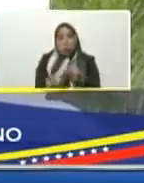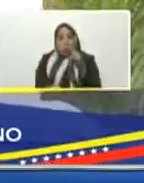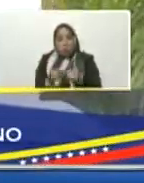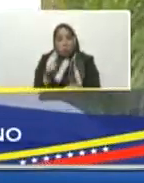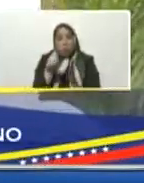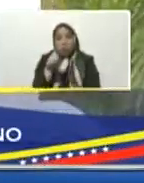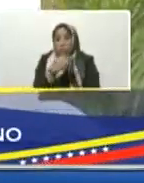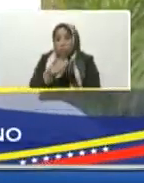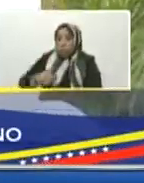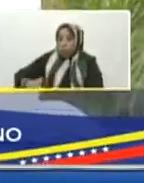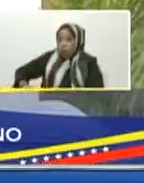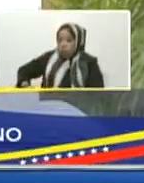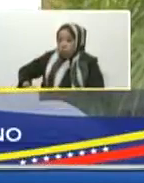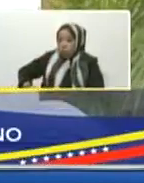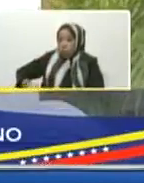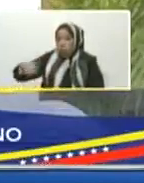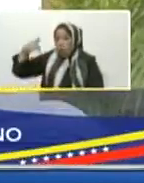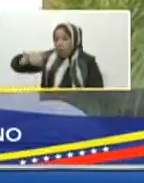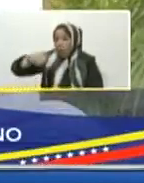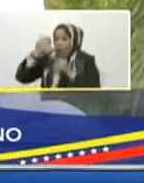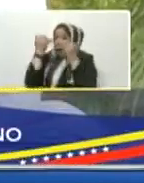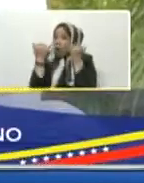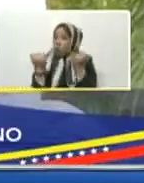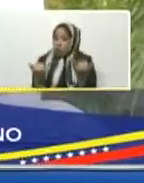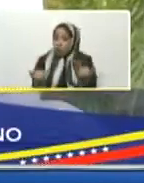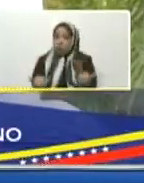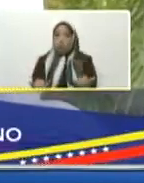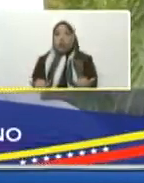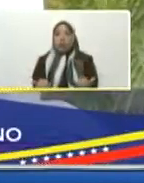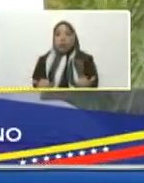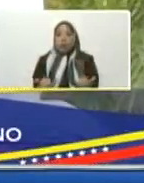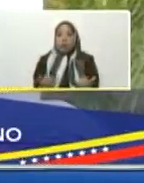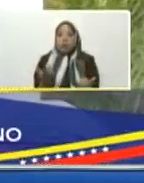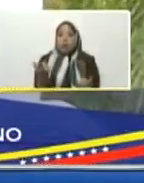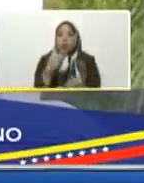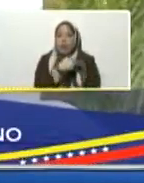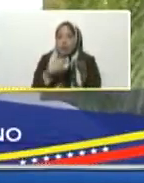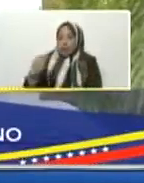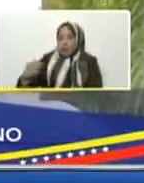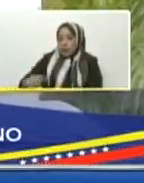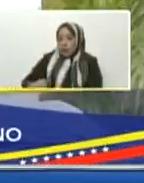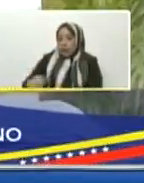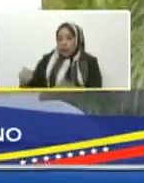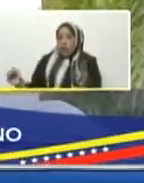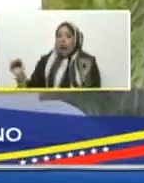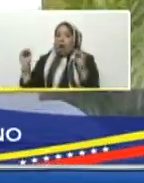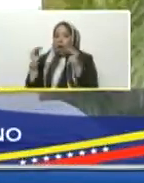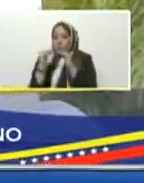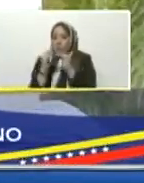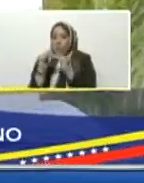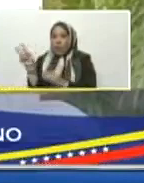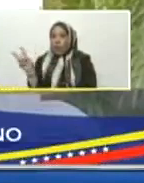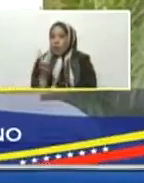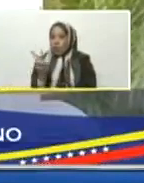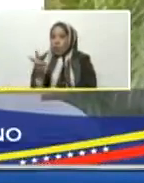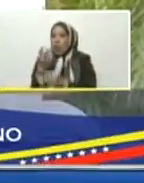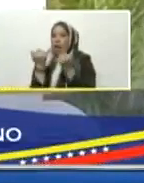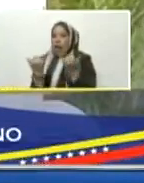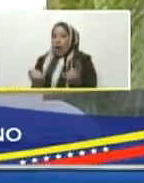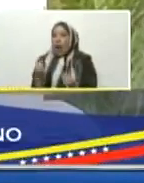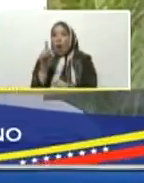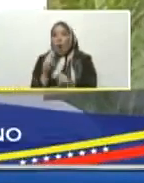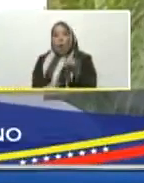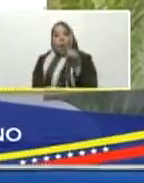por parte del presidente de la República, con el convenio China-Venezuela, se van a traer ahora uno